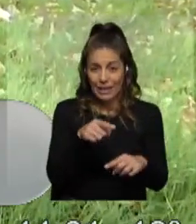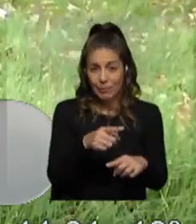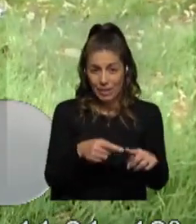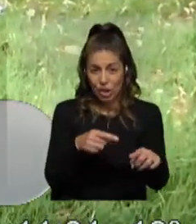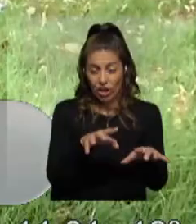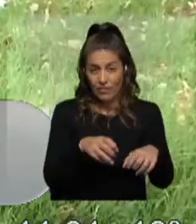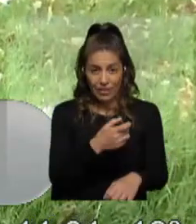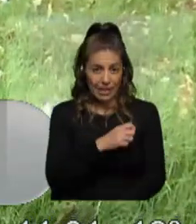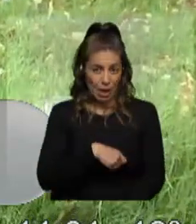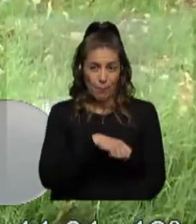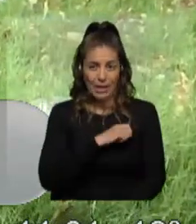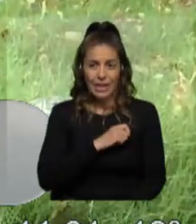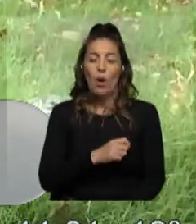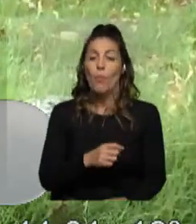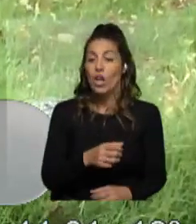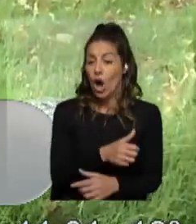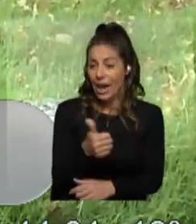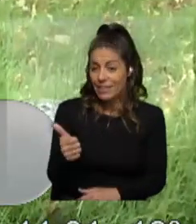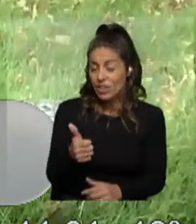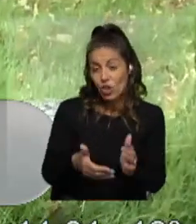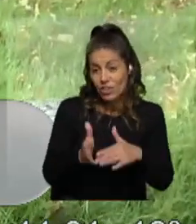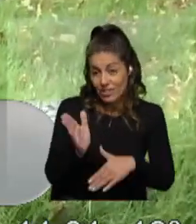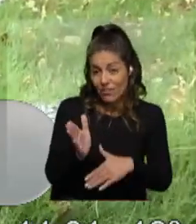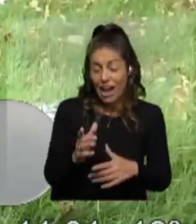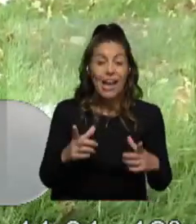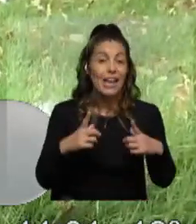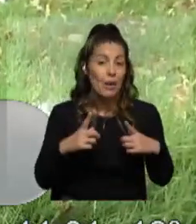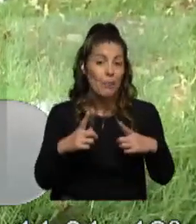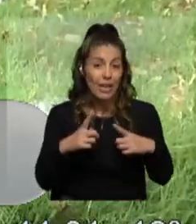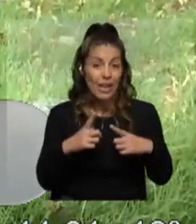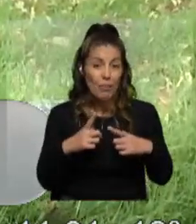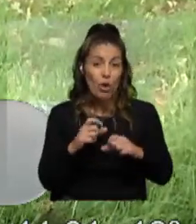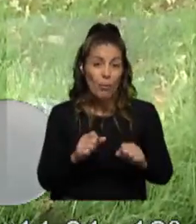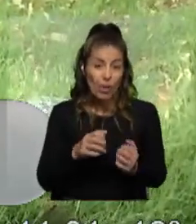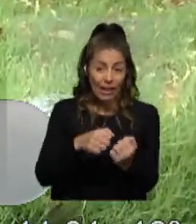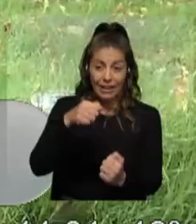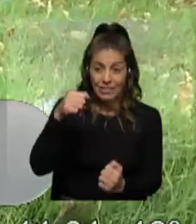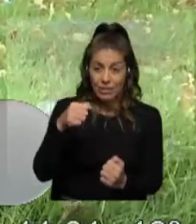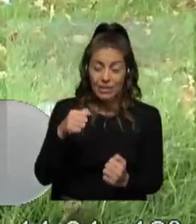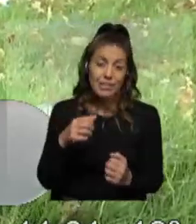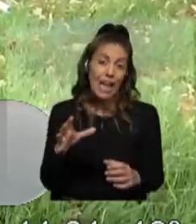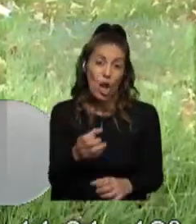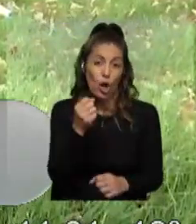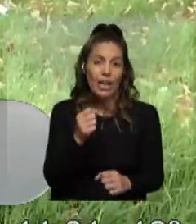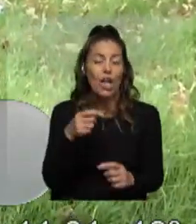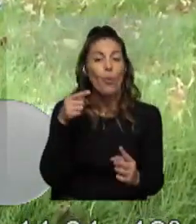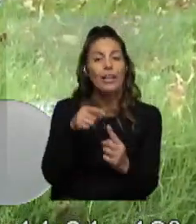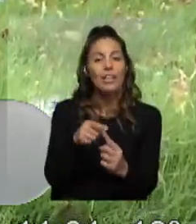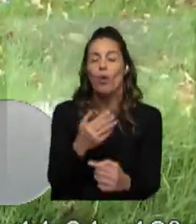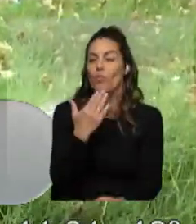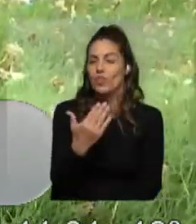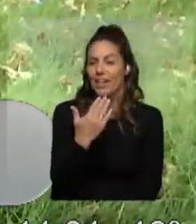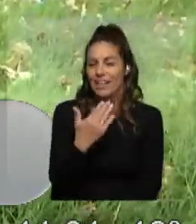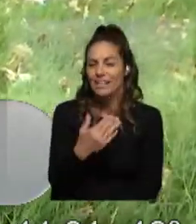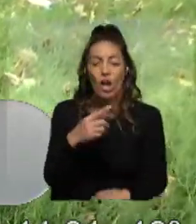usted. Bueno, éxitos en España si se nos va en algún momento. Y esperemos que, bueno, pueda recibirse y pueda lograr el objetivo, ¿verdad? Muchísimas gracias. Bueno, vamos